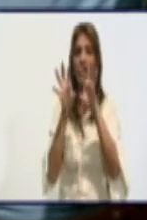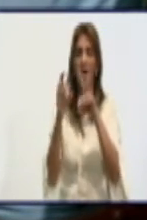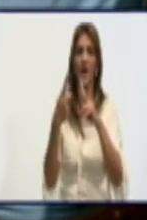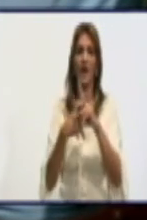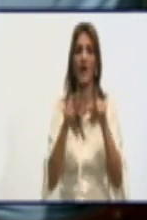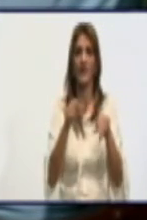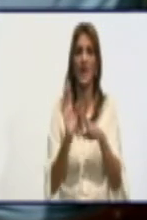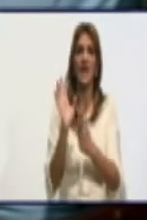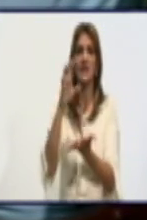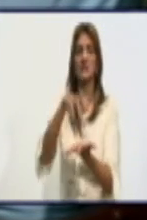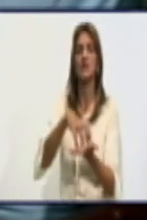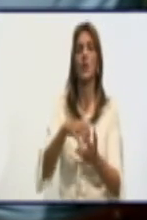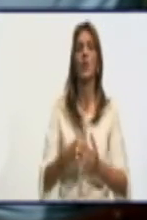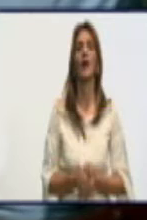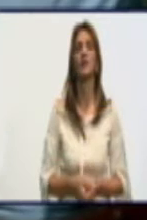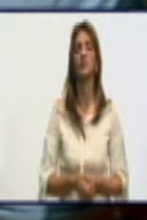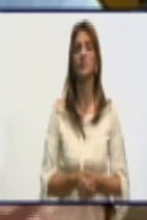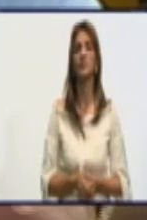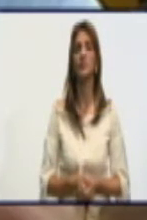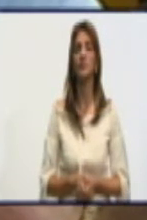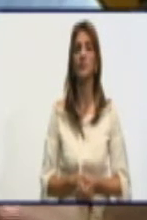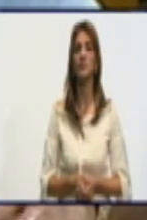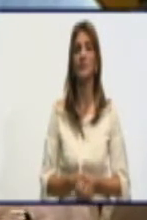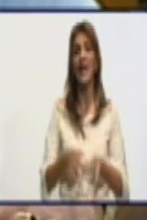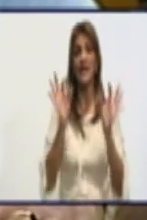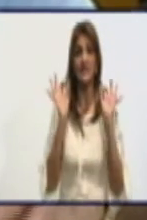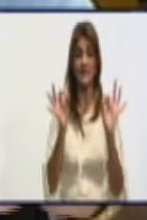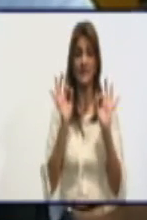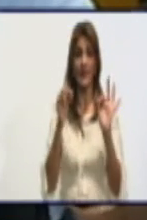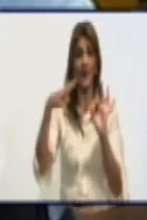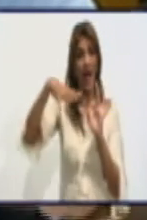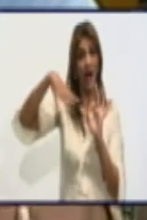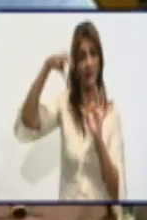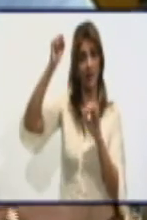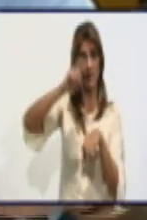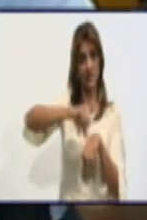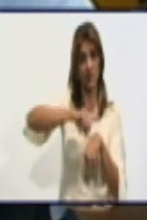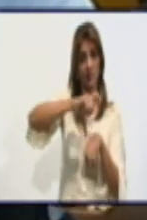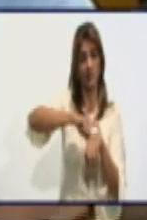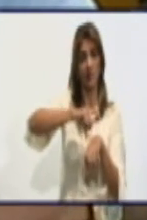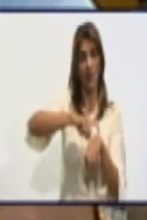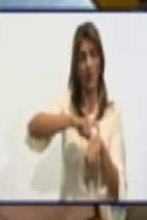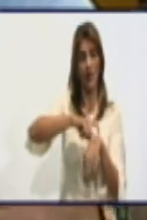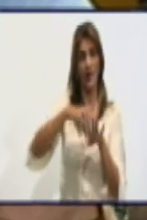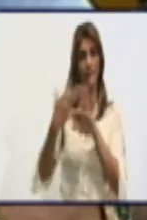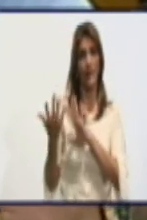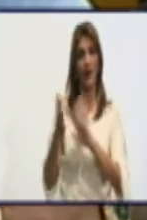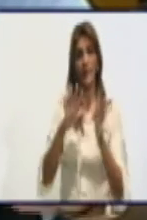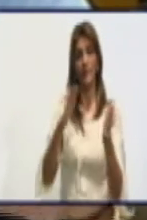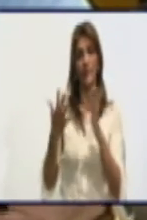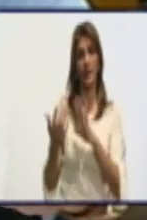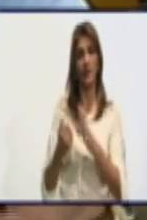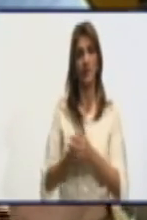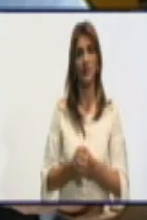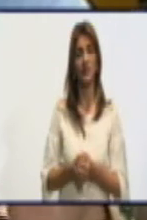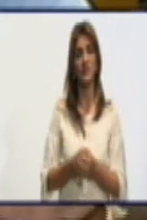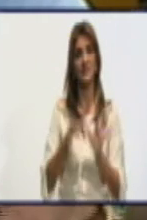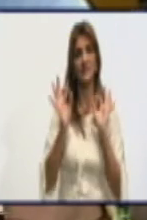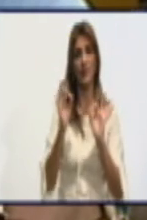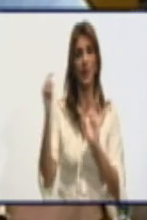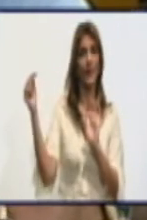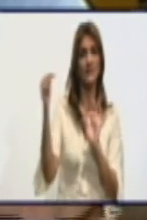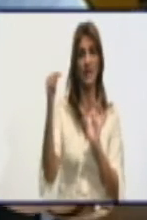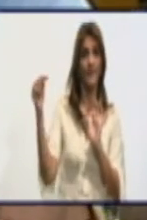tener afectado ese circuito? Siempre, como hemos dicho aquí, la premisa es que se enmarque dentro de lo que está planificado en los bloques y siempre va a ser